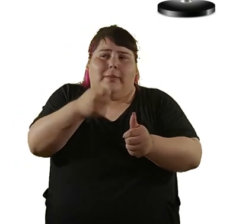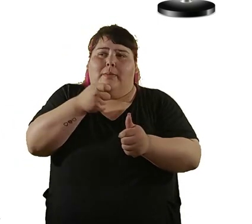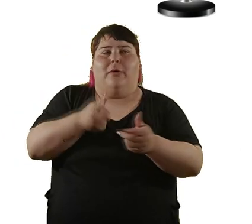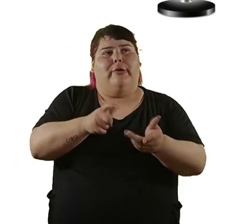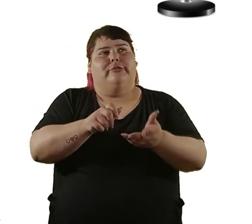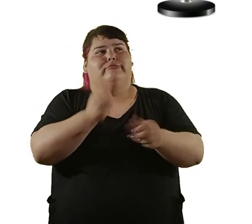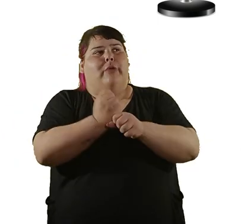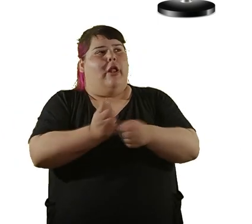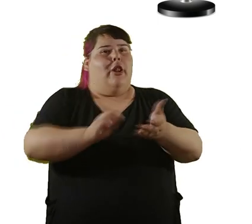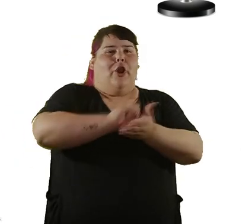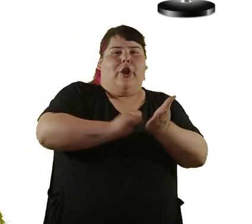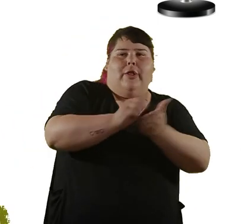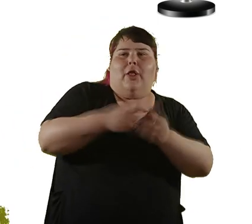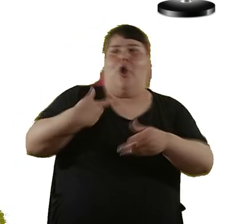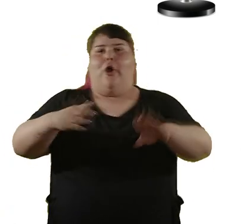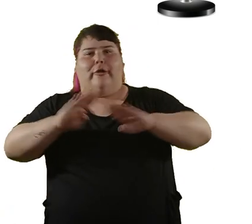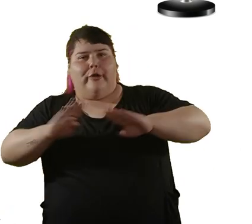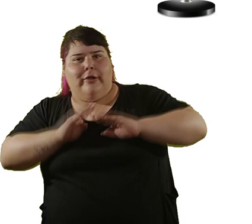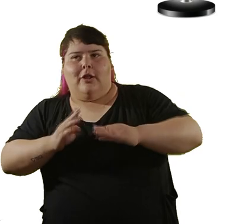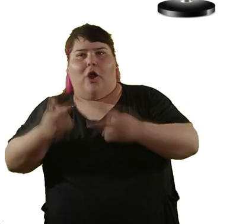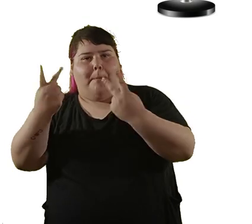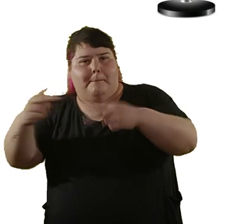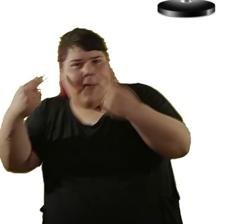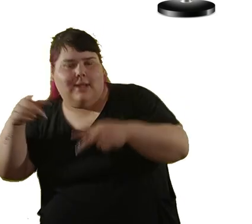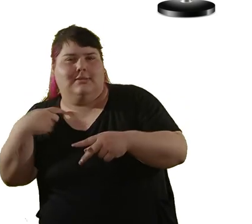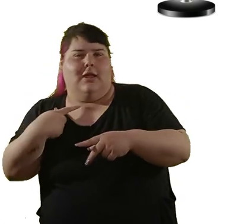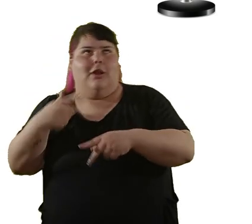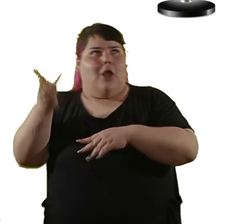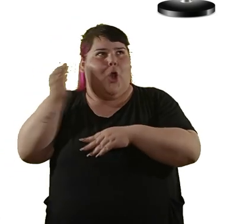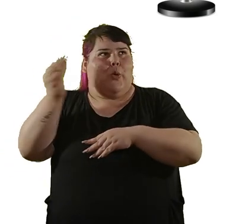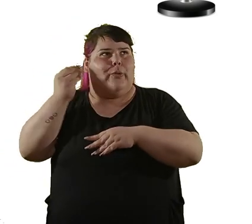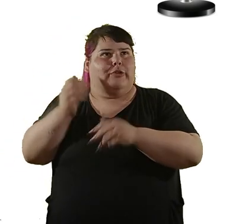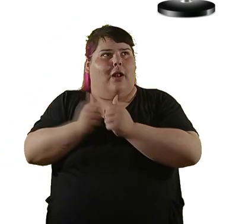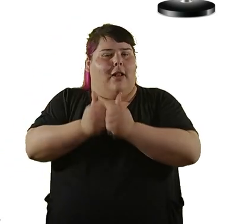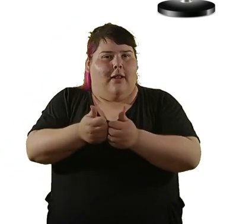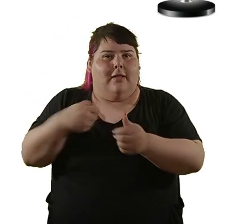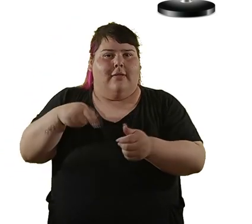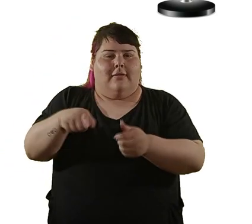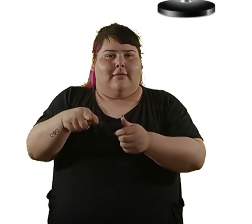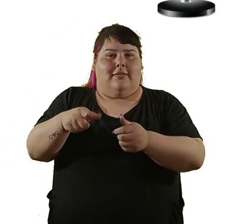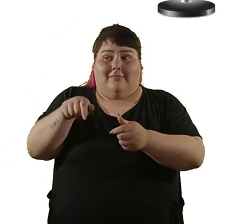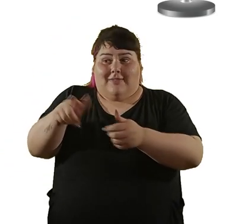el podcast. Hacés gimnasia, puedes escuchar el podcast. Sacás a pasear al perro, puedes escuchar el podcast. Tiene eso, tiene la cosa de